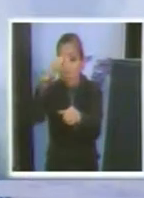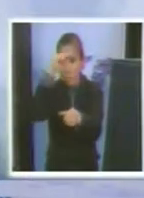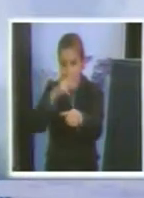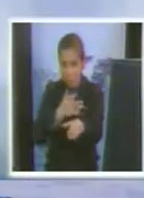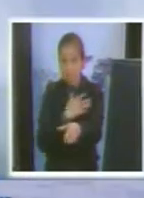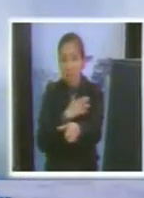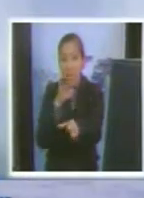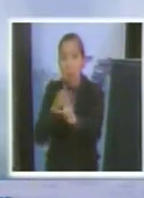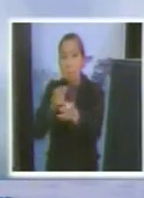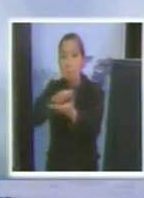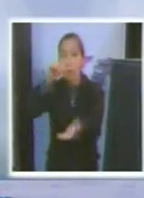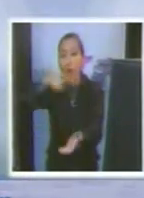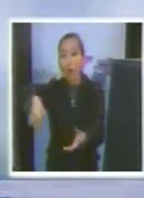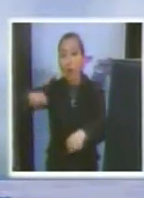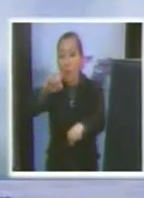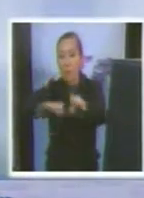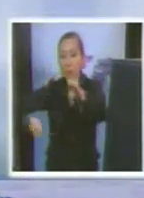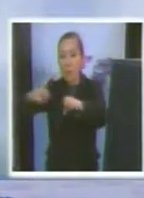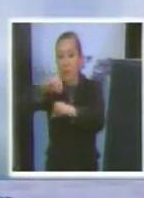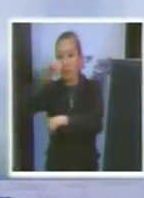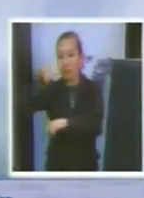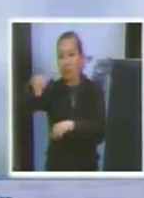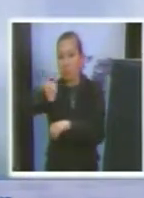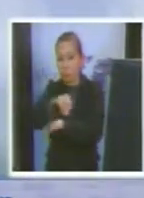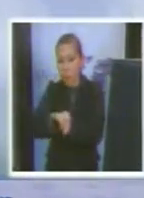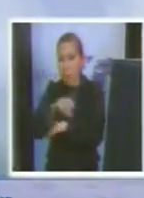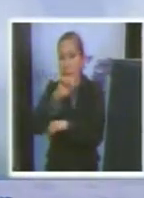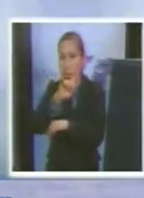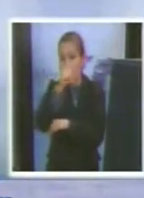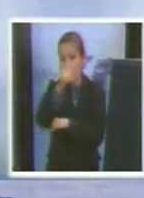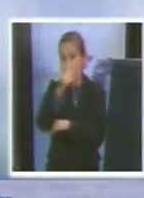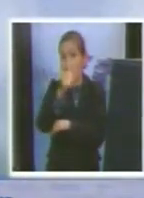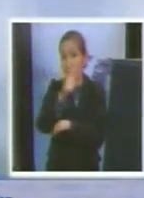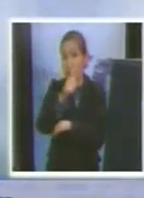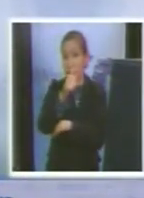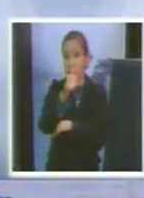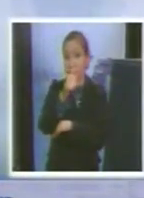México tiene un mayor número de embajadas, 26.